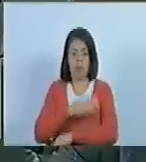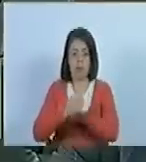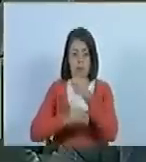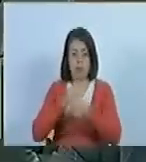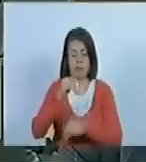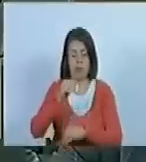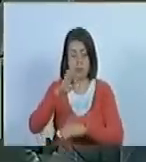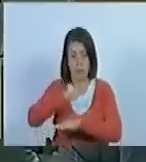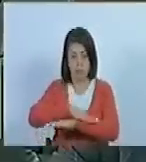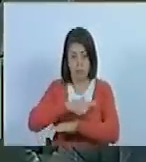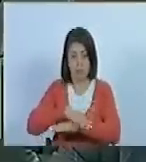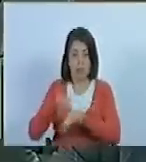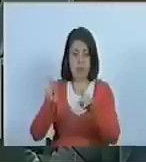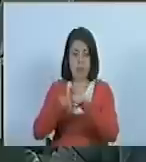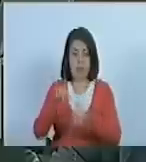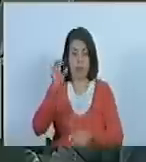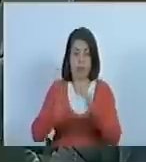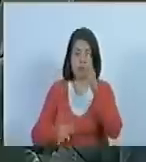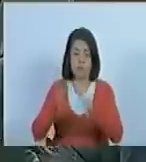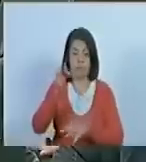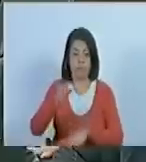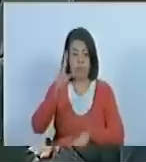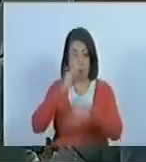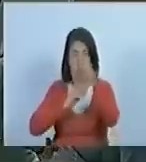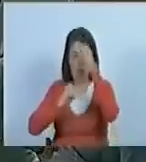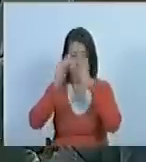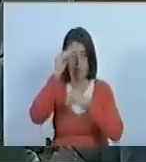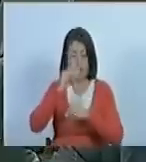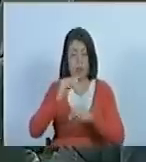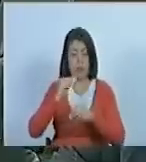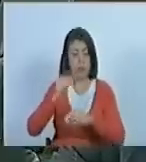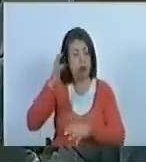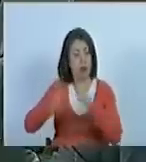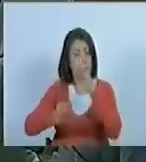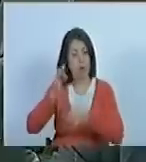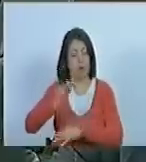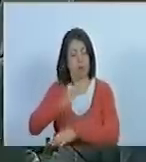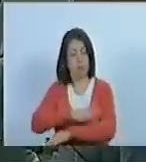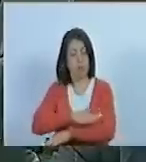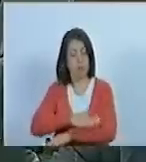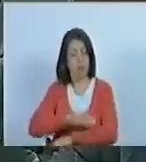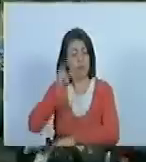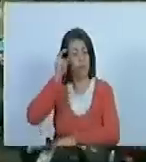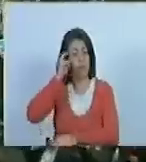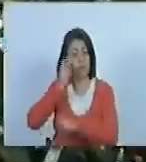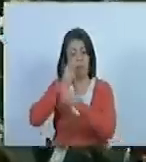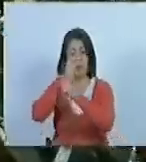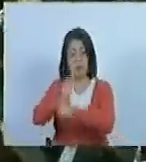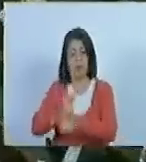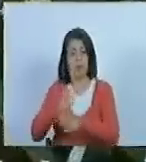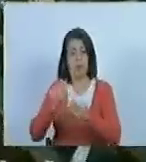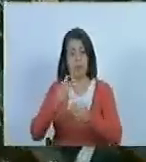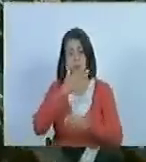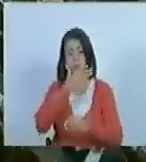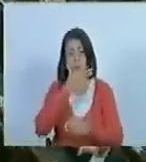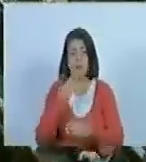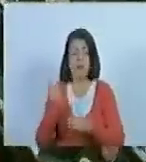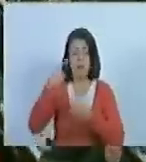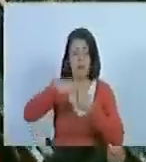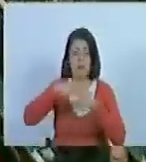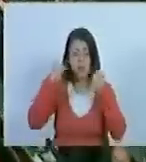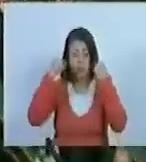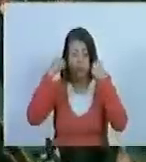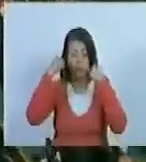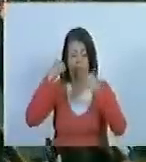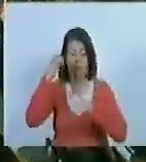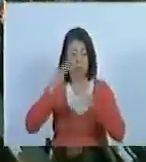una conducta como abogado y aprende a ser abogado, el día que se gradúa es muchísimo más fácil el ejercicio